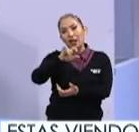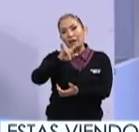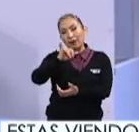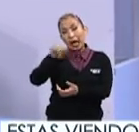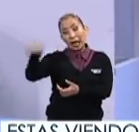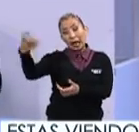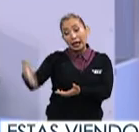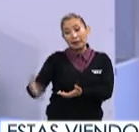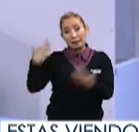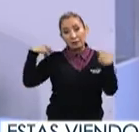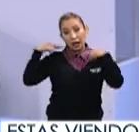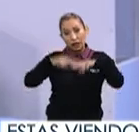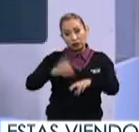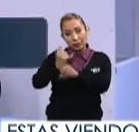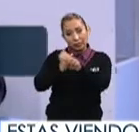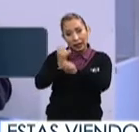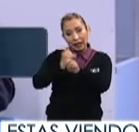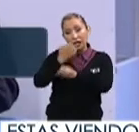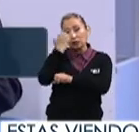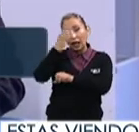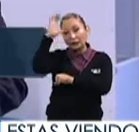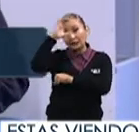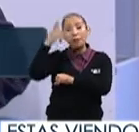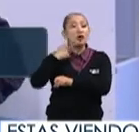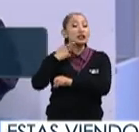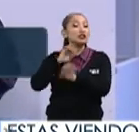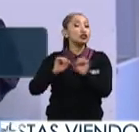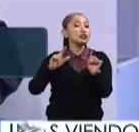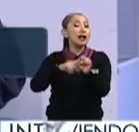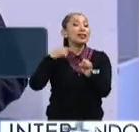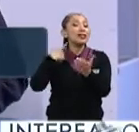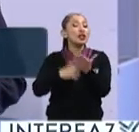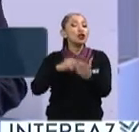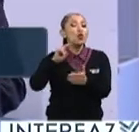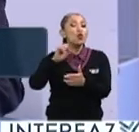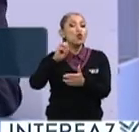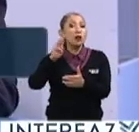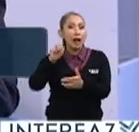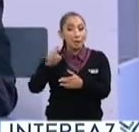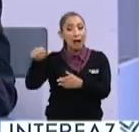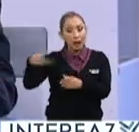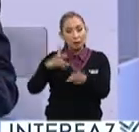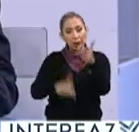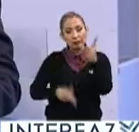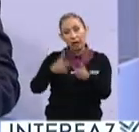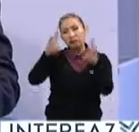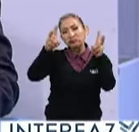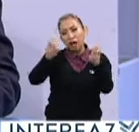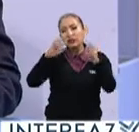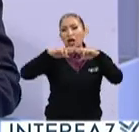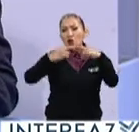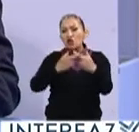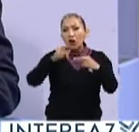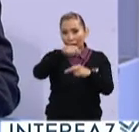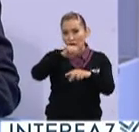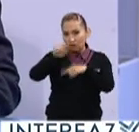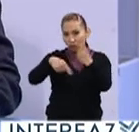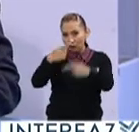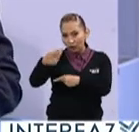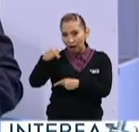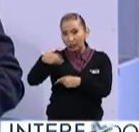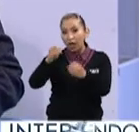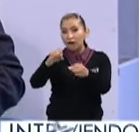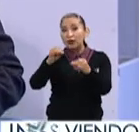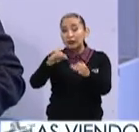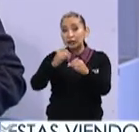Él es profesor investigador de la Facultad de Ciencias Políticas y Sociales de la UNAM, con quien vamos a platicar sobre esta reunión que ya les adelantaba de